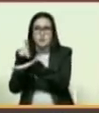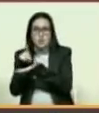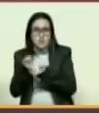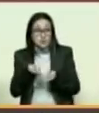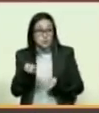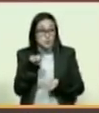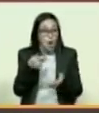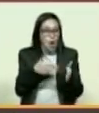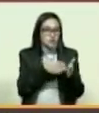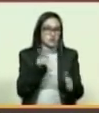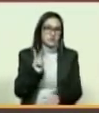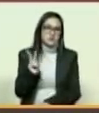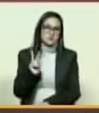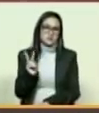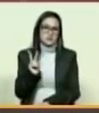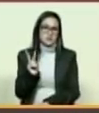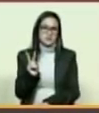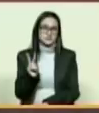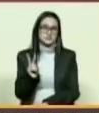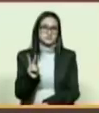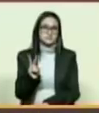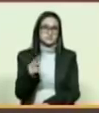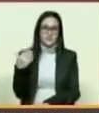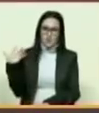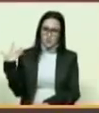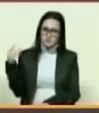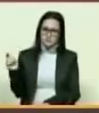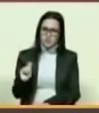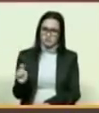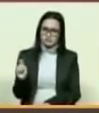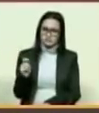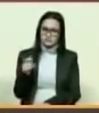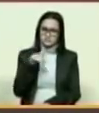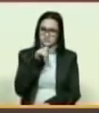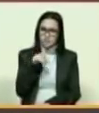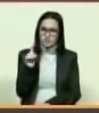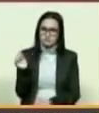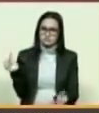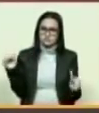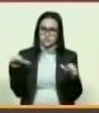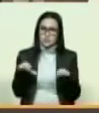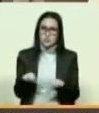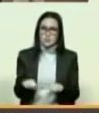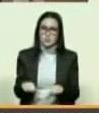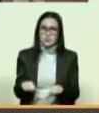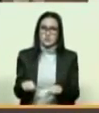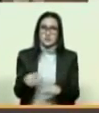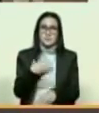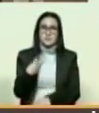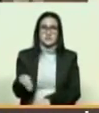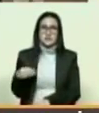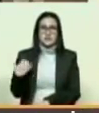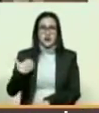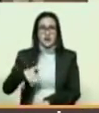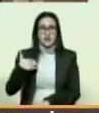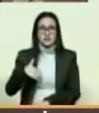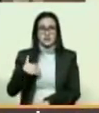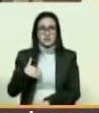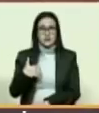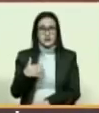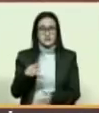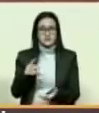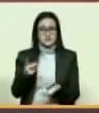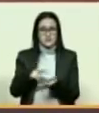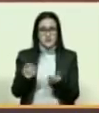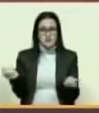Macri ha visto alguna de las encuestas que han salido publicadas en los últimos días acerca del derrumbe de la popularidad del presidente de Argentina, y ese derrumbe de su